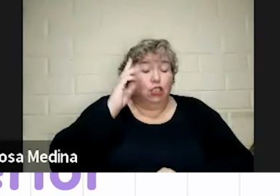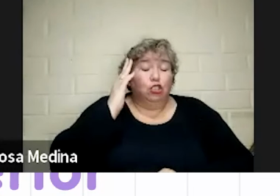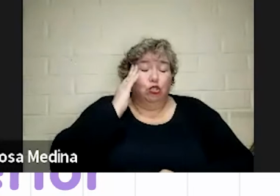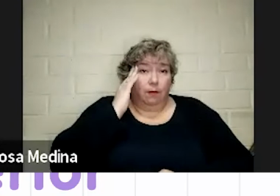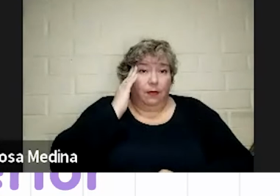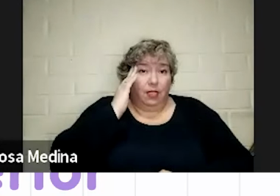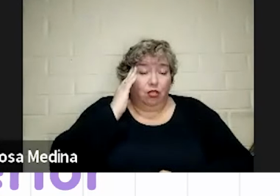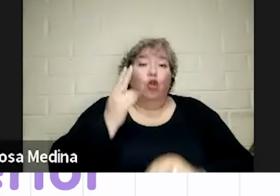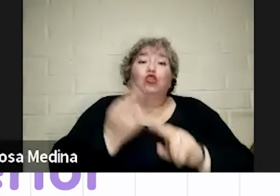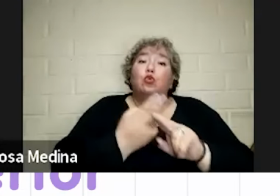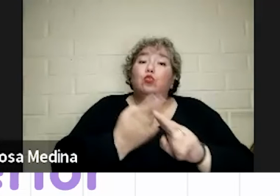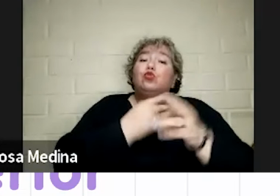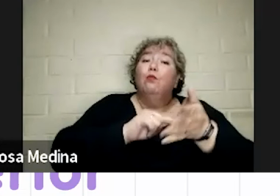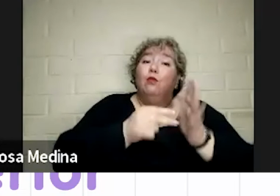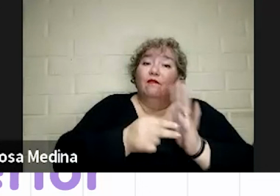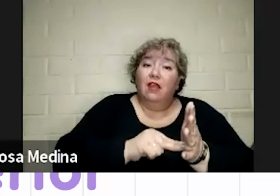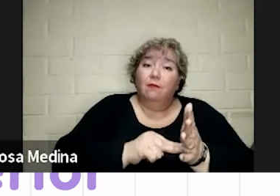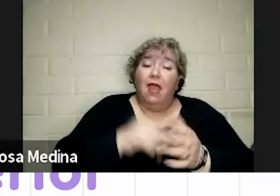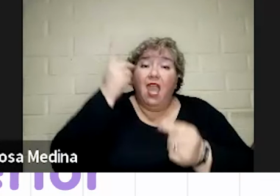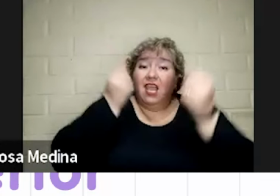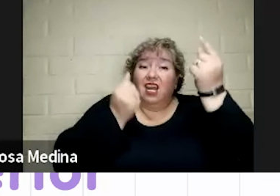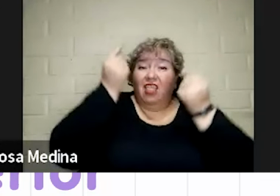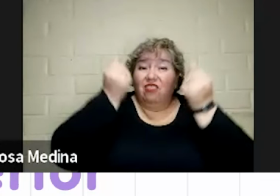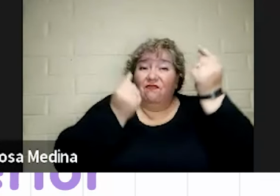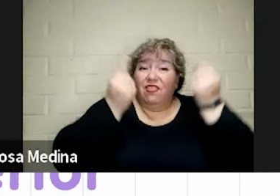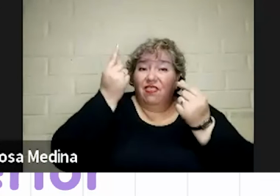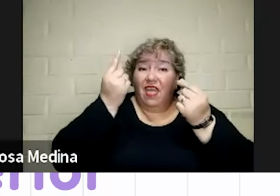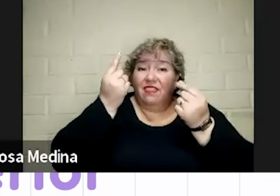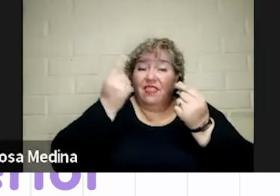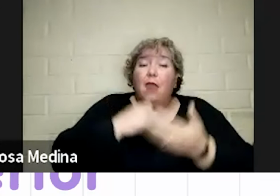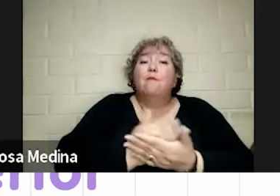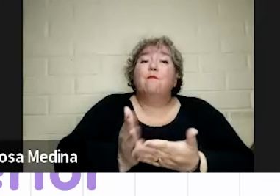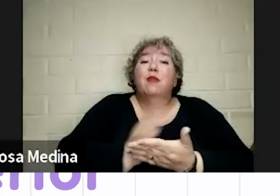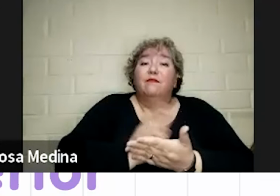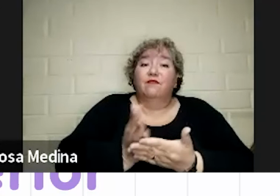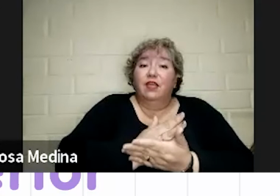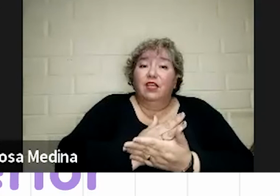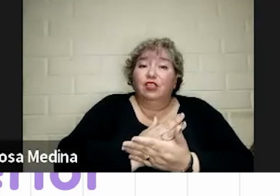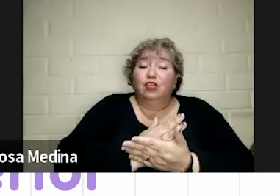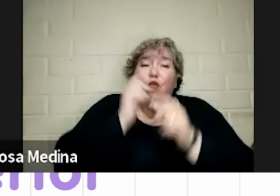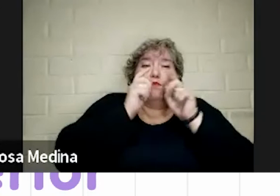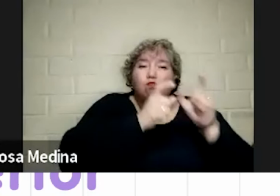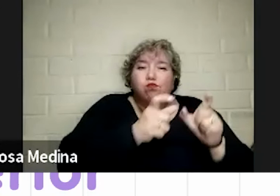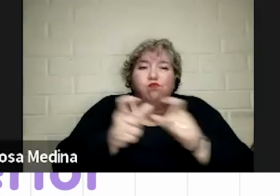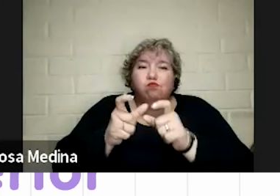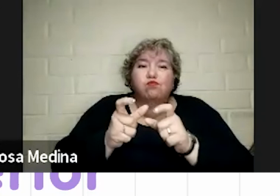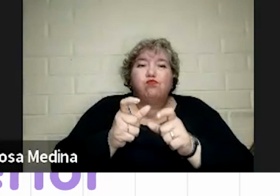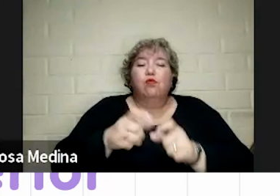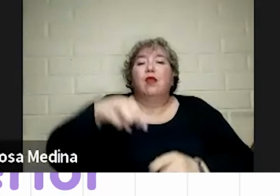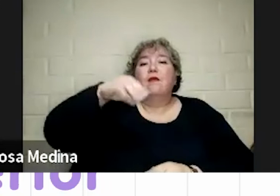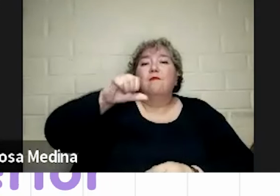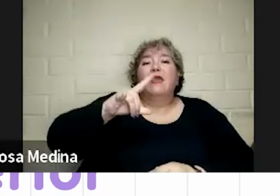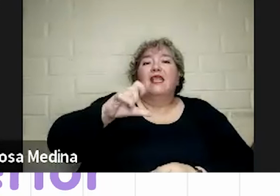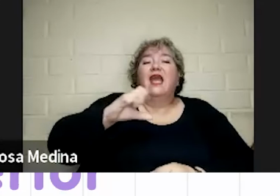de problemas, la creatividad, la planificación, el monitoreo y la metacognición. Algunos